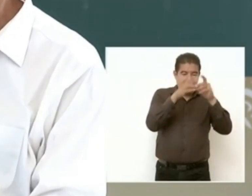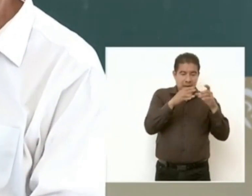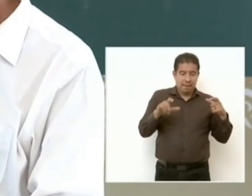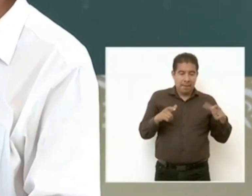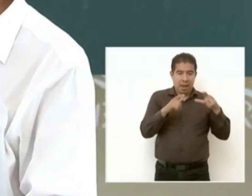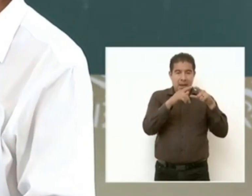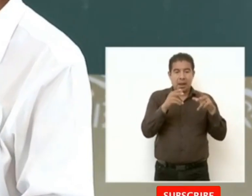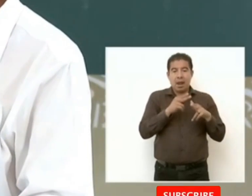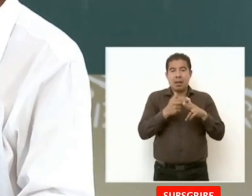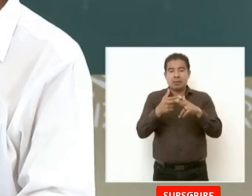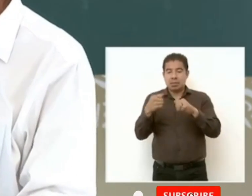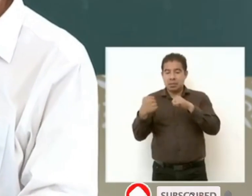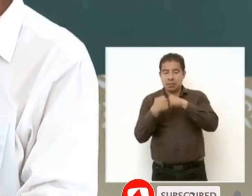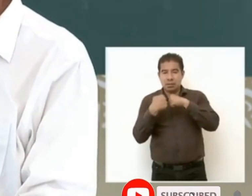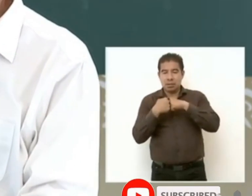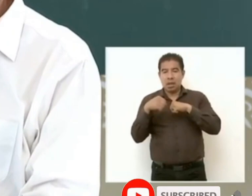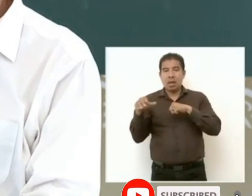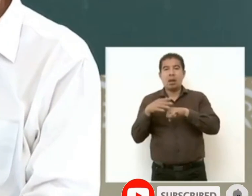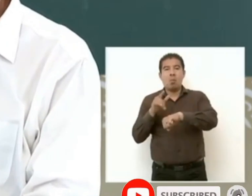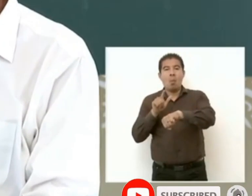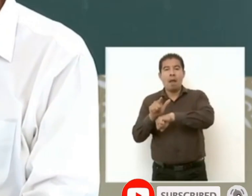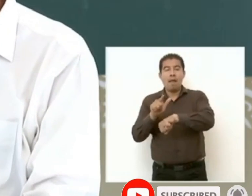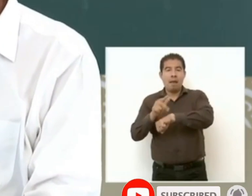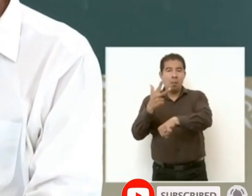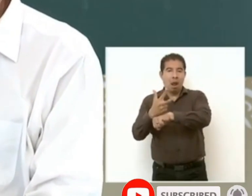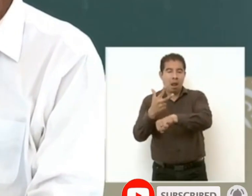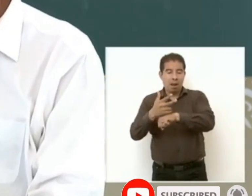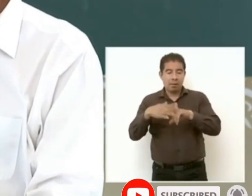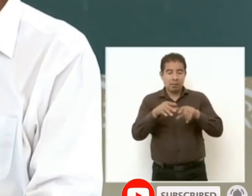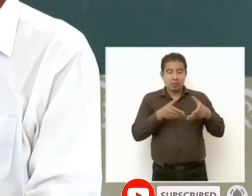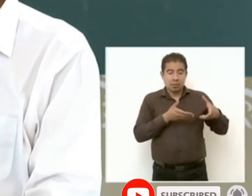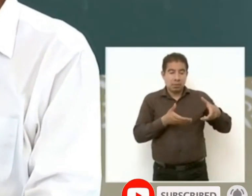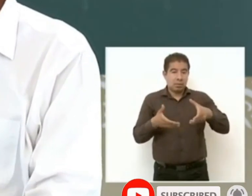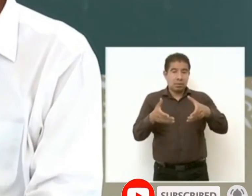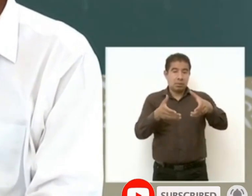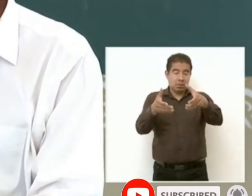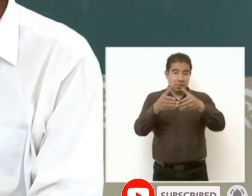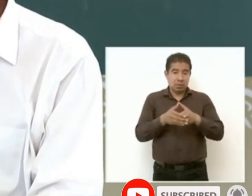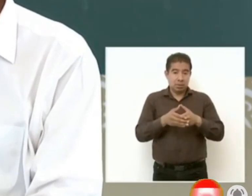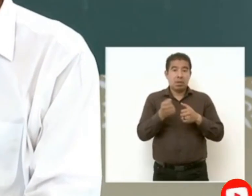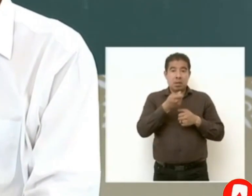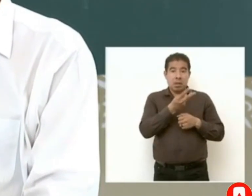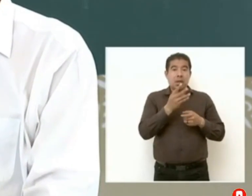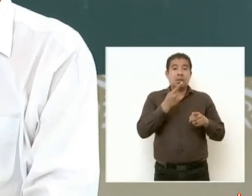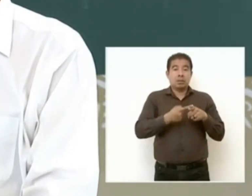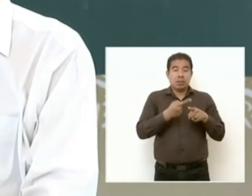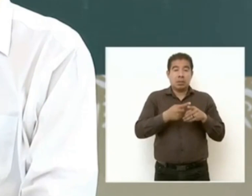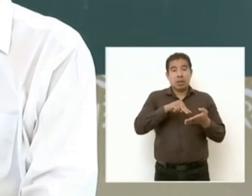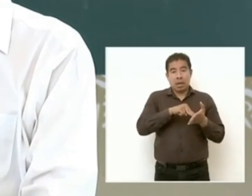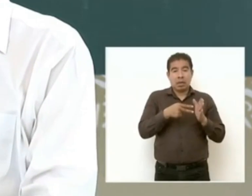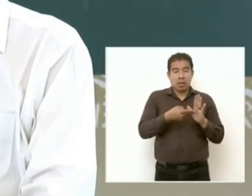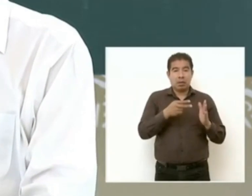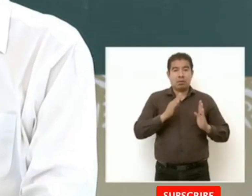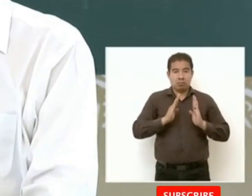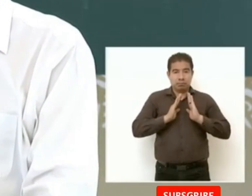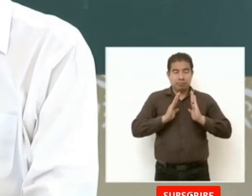Se hizo un camino que yo recuerde, que ahí está, y lo hicieron bien hecho.